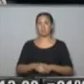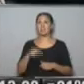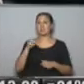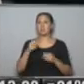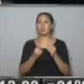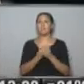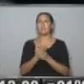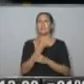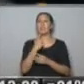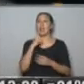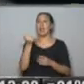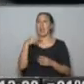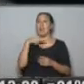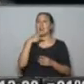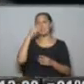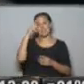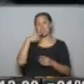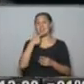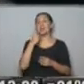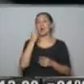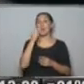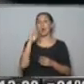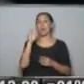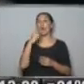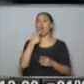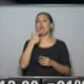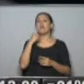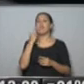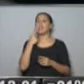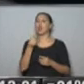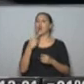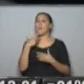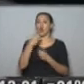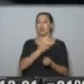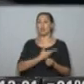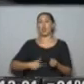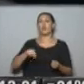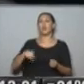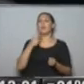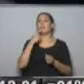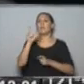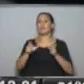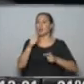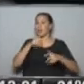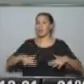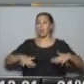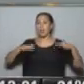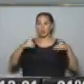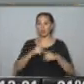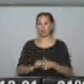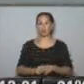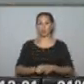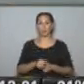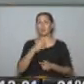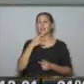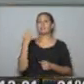Esta mañana el titular del ANSES, Diego Bossio, dio detalles de cómo va a ser la ayuda del Estado a los damnificados por las inundaciones. En materia